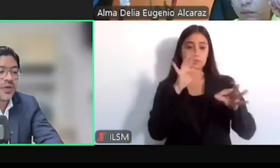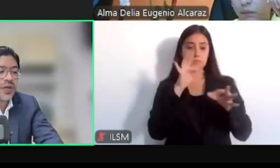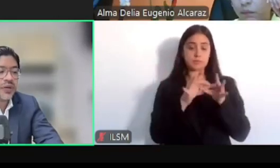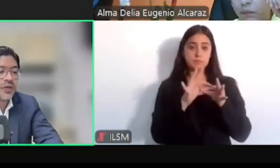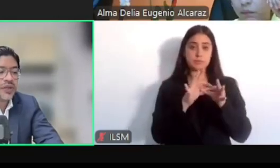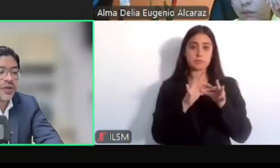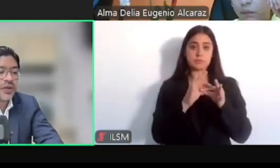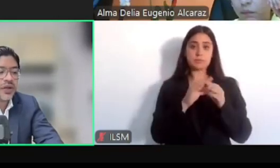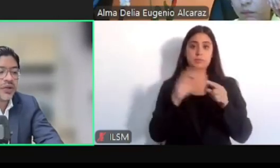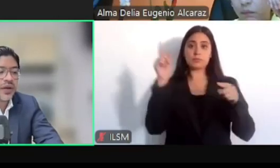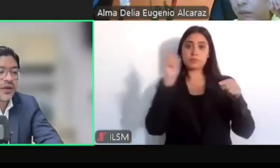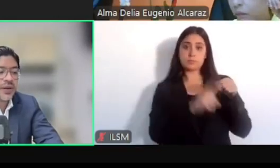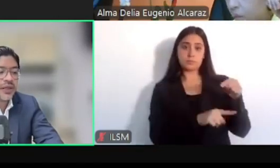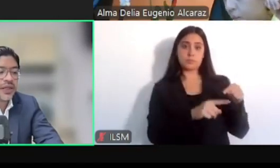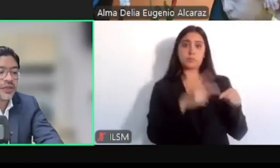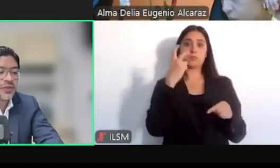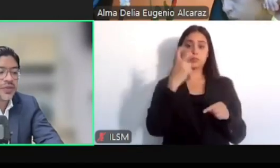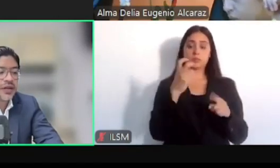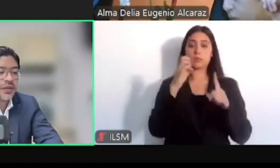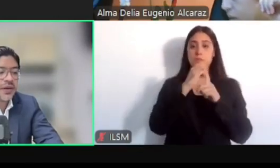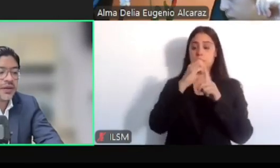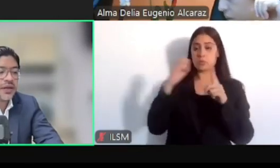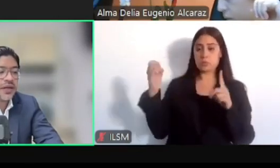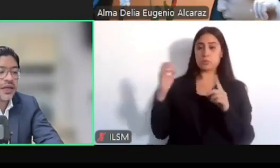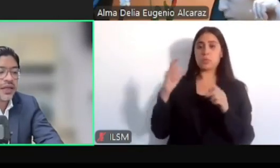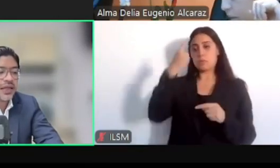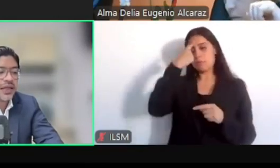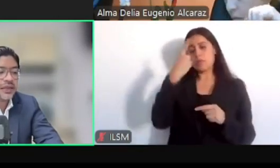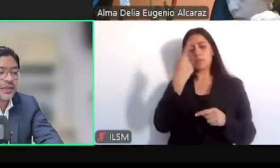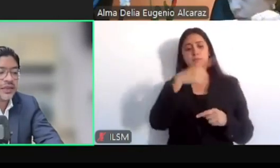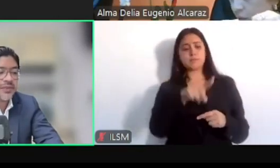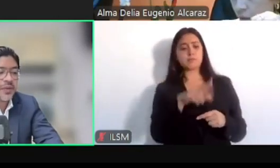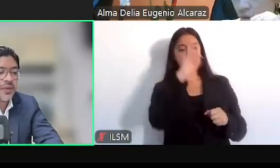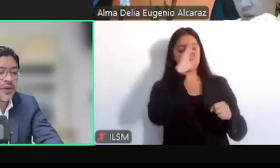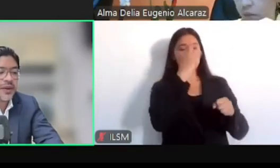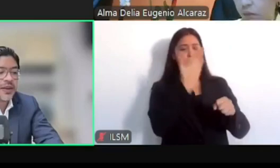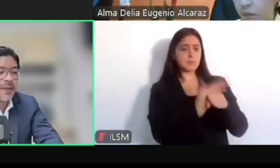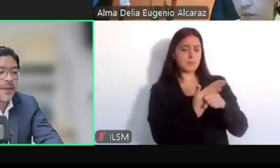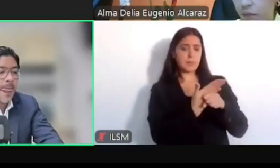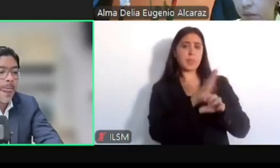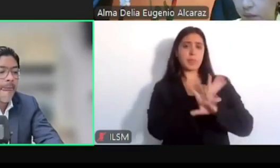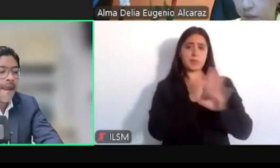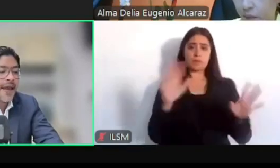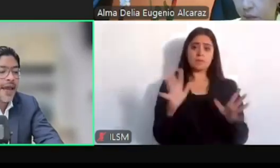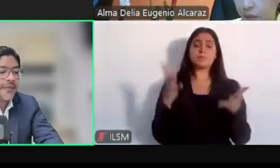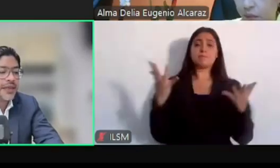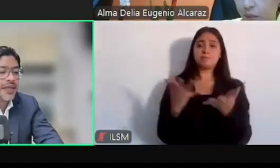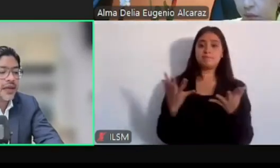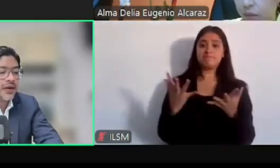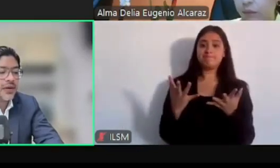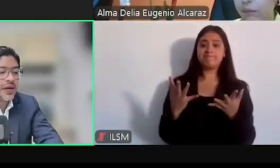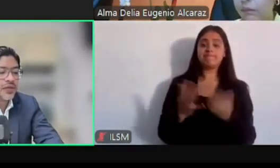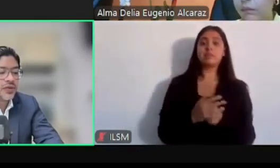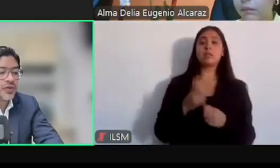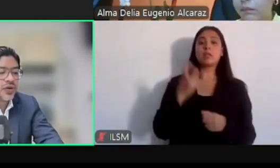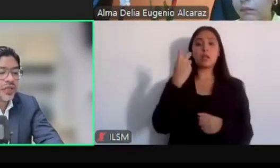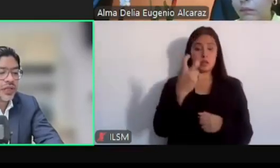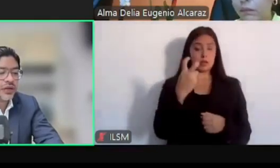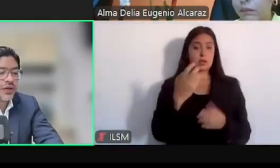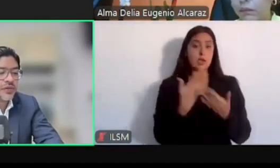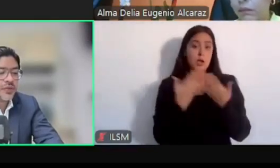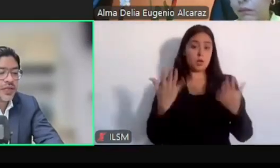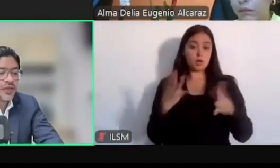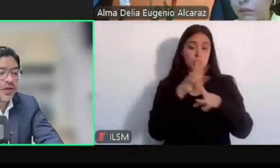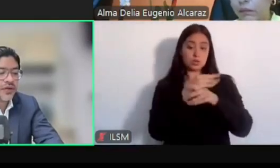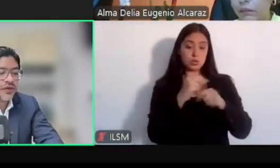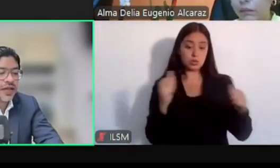revocó el acuerdo impugnado y se le ordenó la parte responsable que en días días naturales admitiera la queja de la promovente emitiera una nueva resolución y dentro del